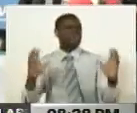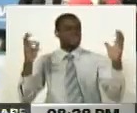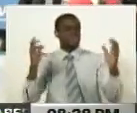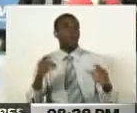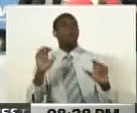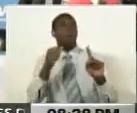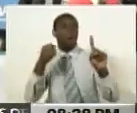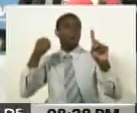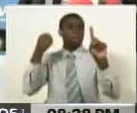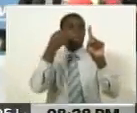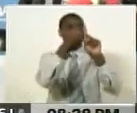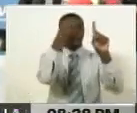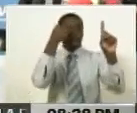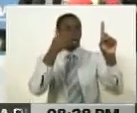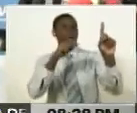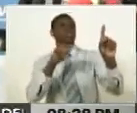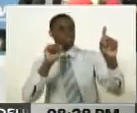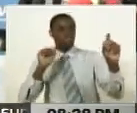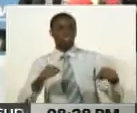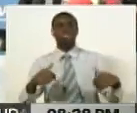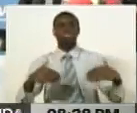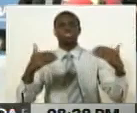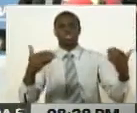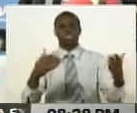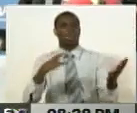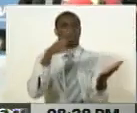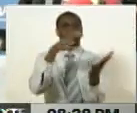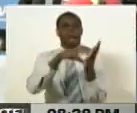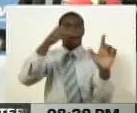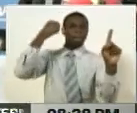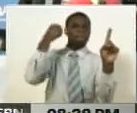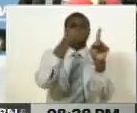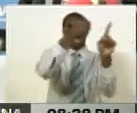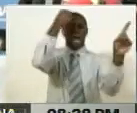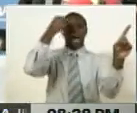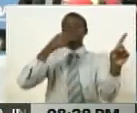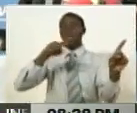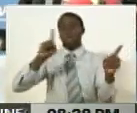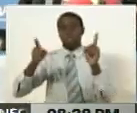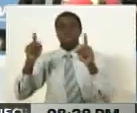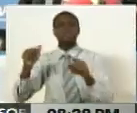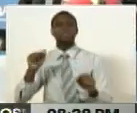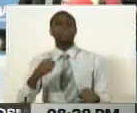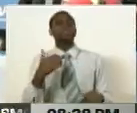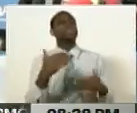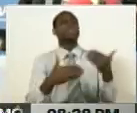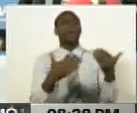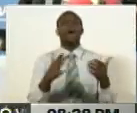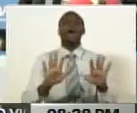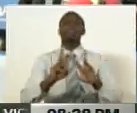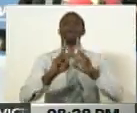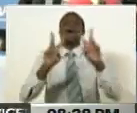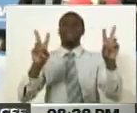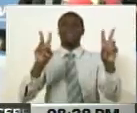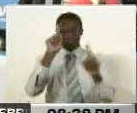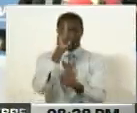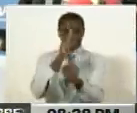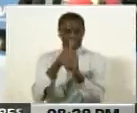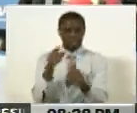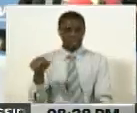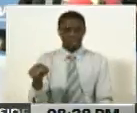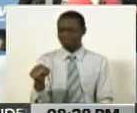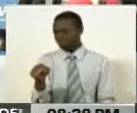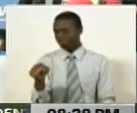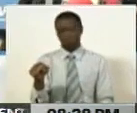golpe institucional sobrevenido que algunos quisieran promover que se hace la paz en Venezuela. Todo lo